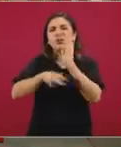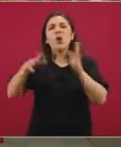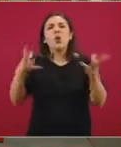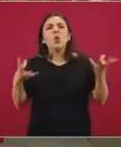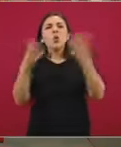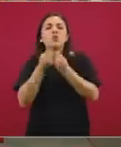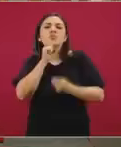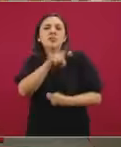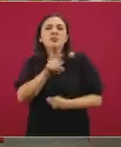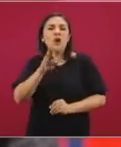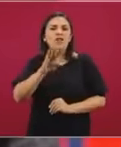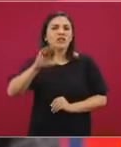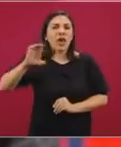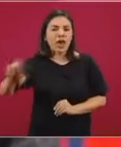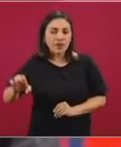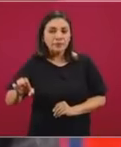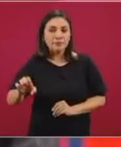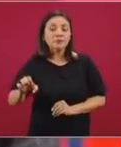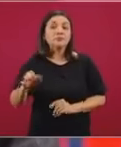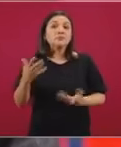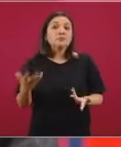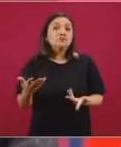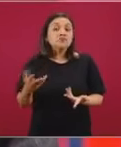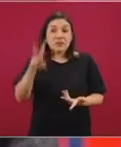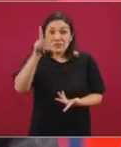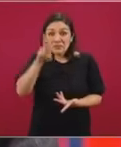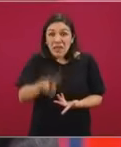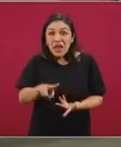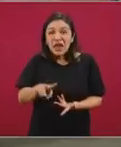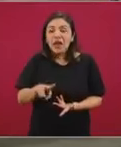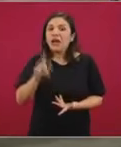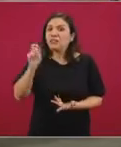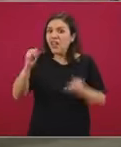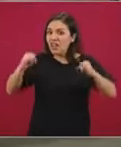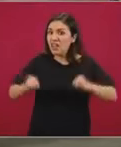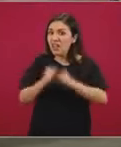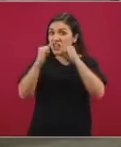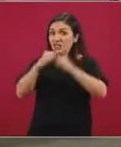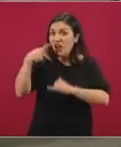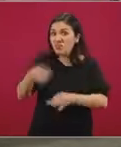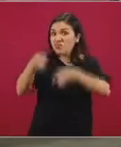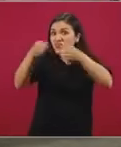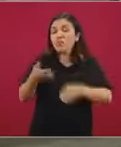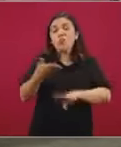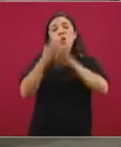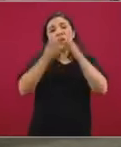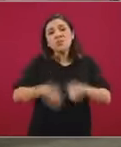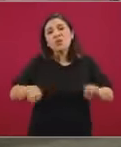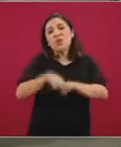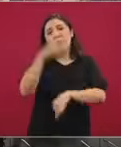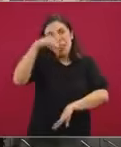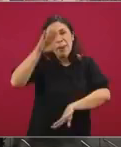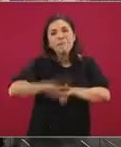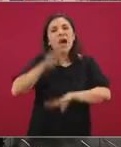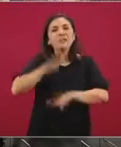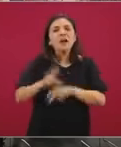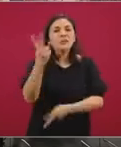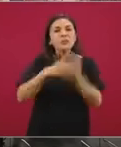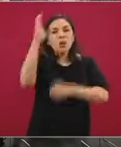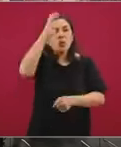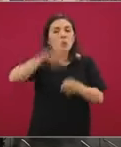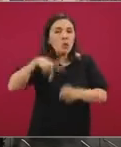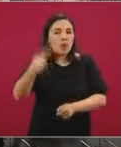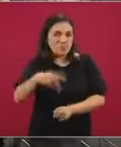unidades del Fondo de Cultura Económica. Entonces, realmente ha sido una institución fundamental para el desarrollo cultural de